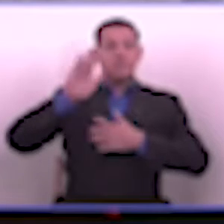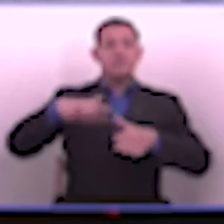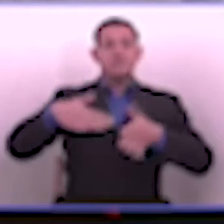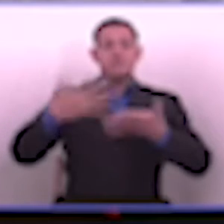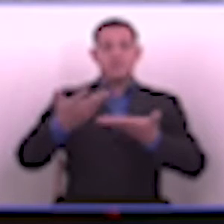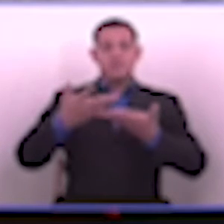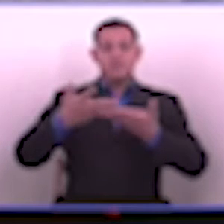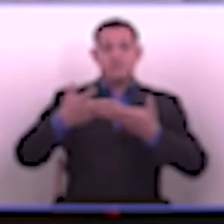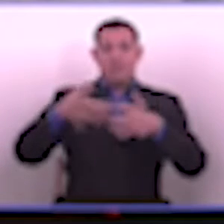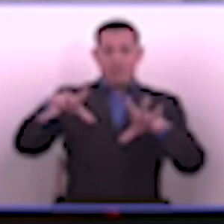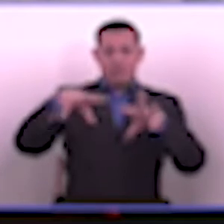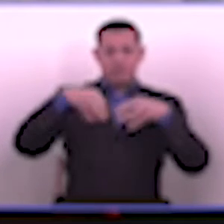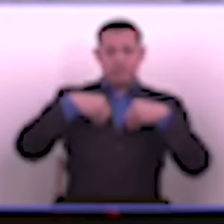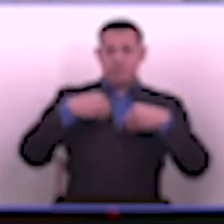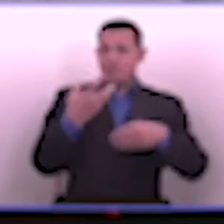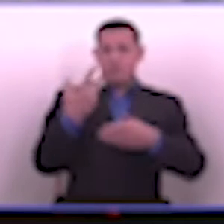absorber